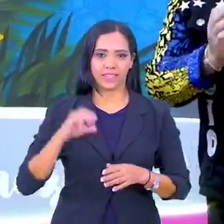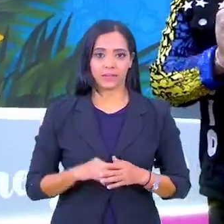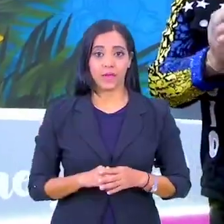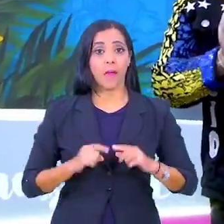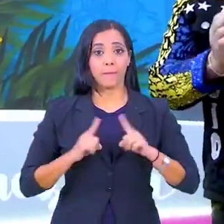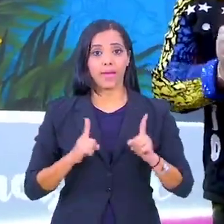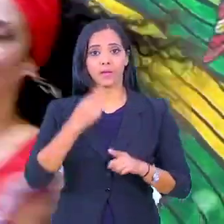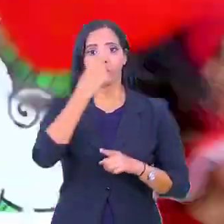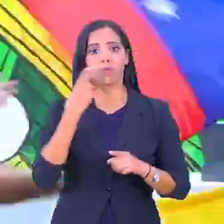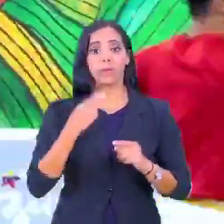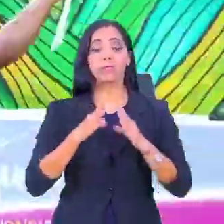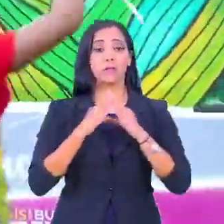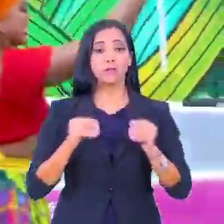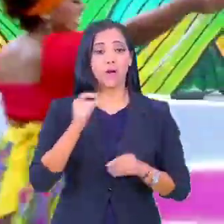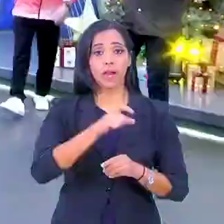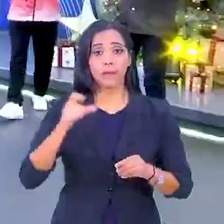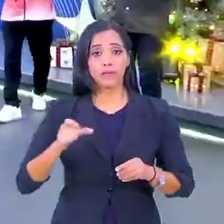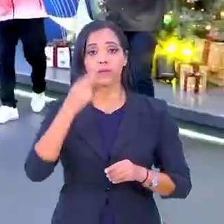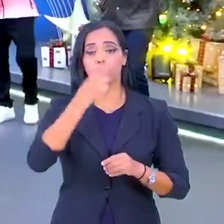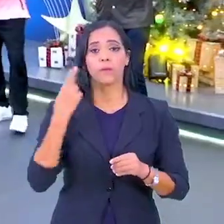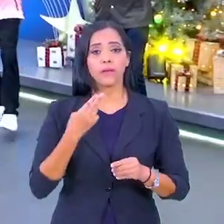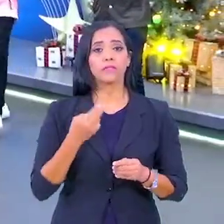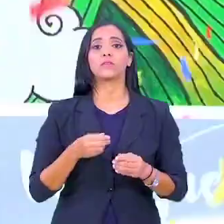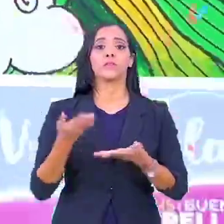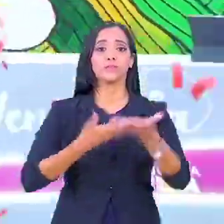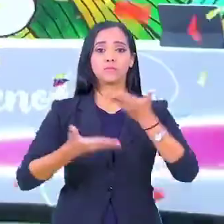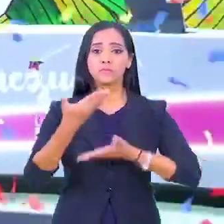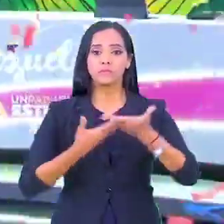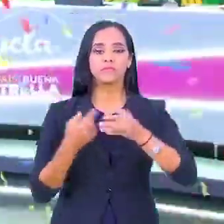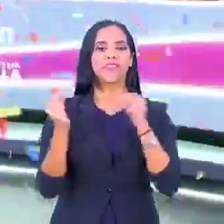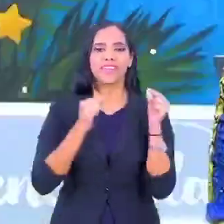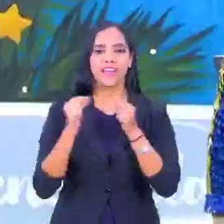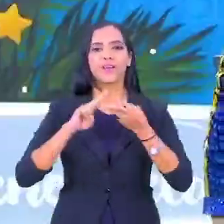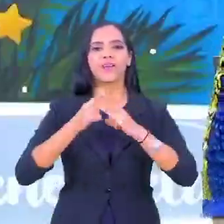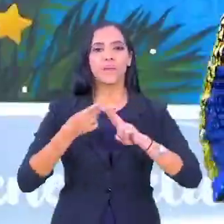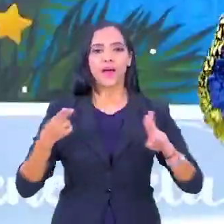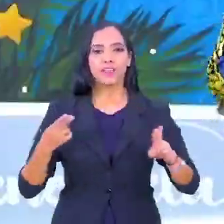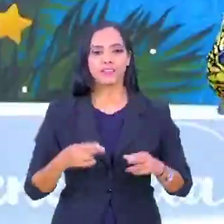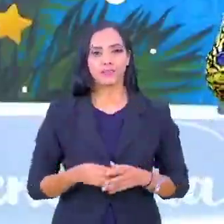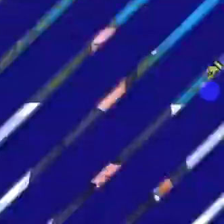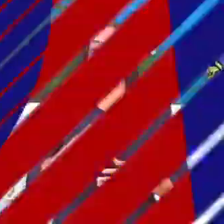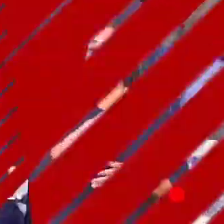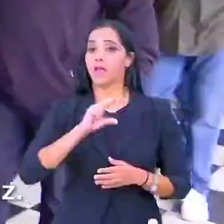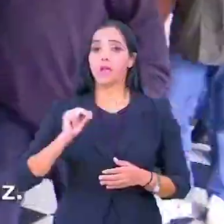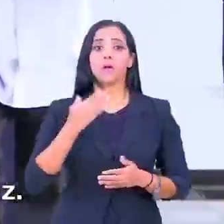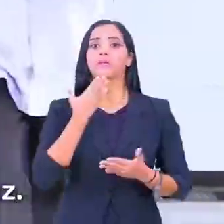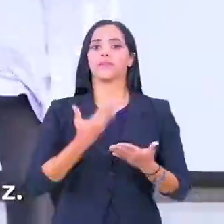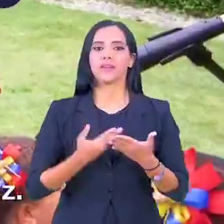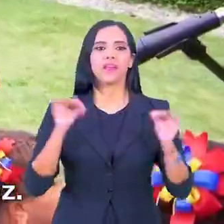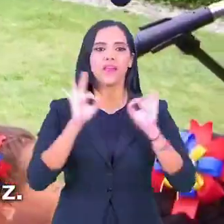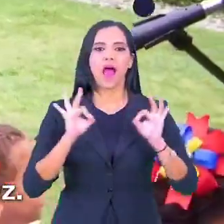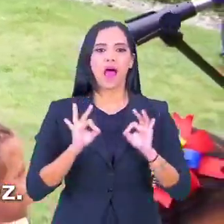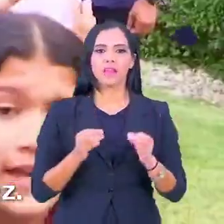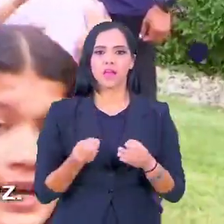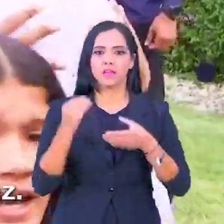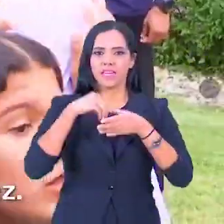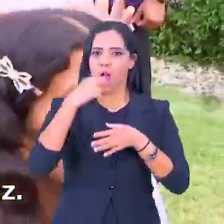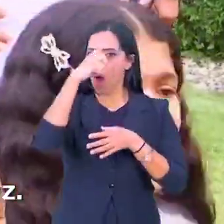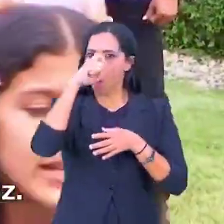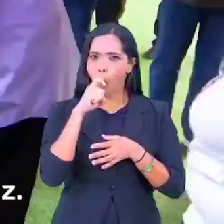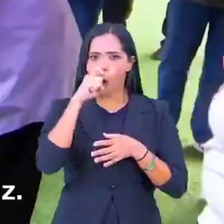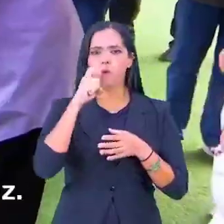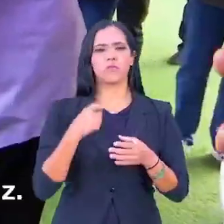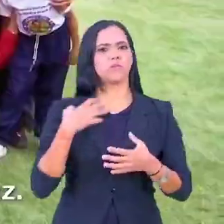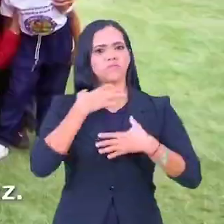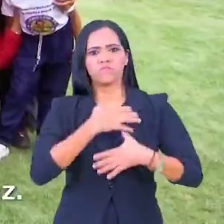país, como patria. Pero es un compromiso de todos, es un compromiso de convivencia, de diálogo, de paz, sin permitir que nadie siembre